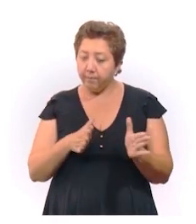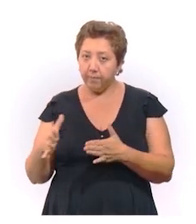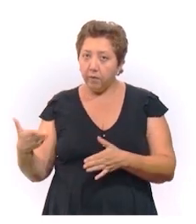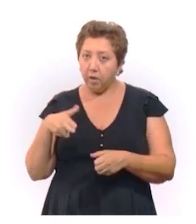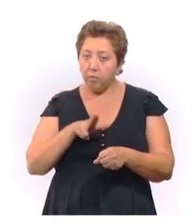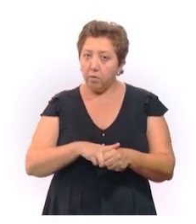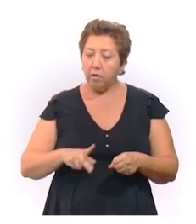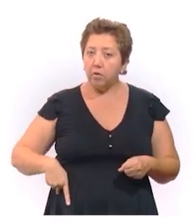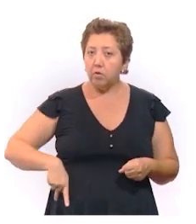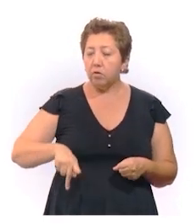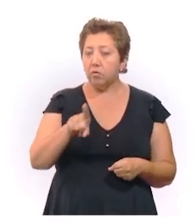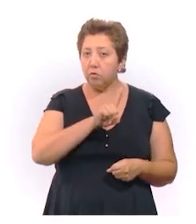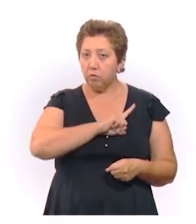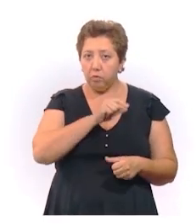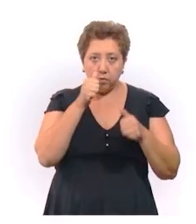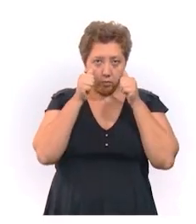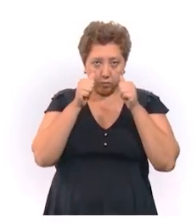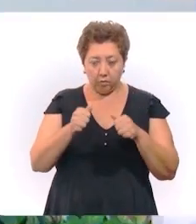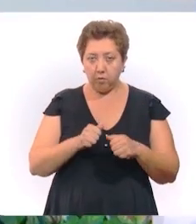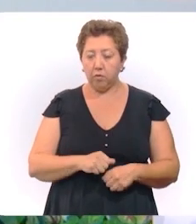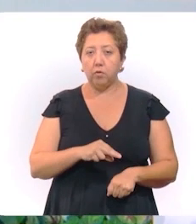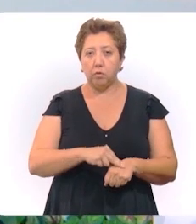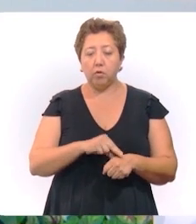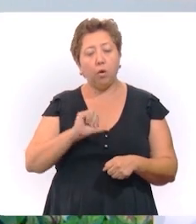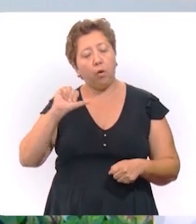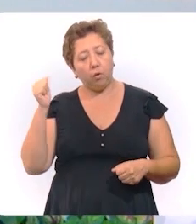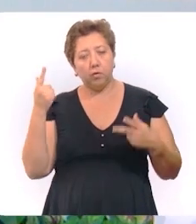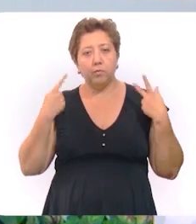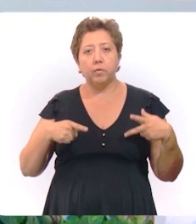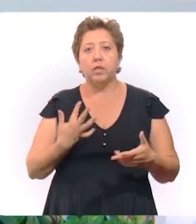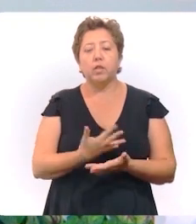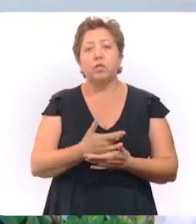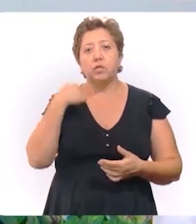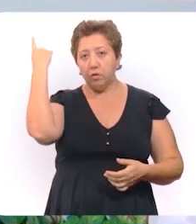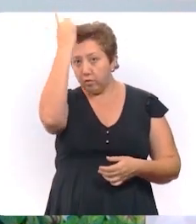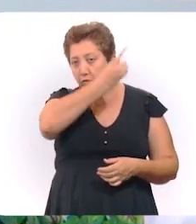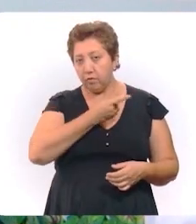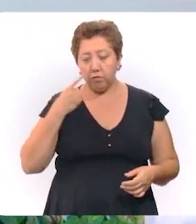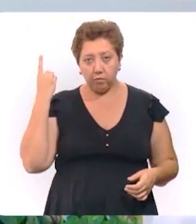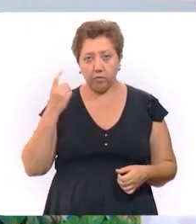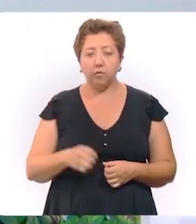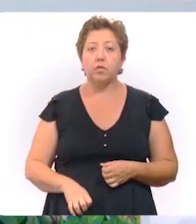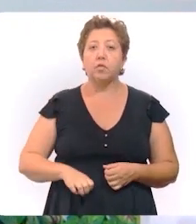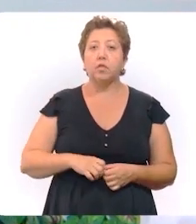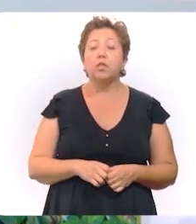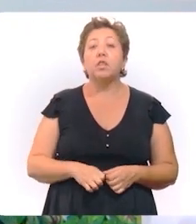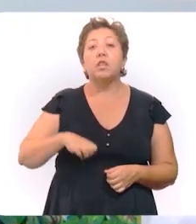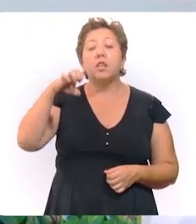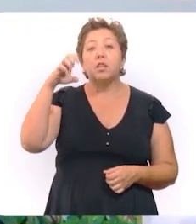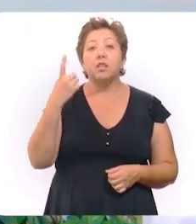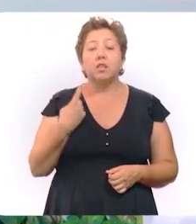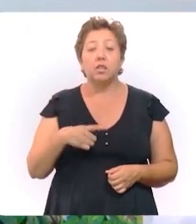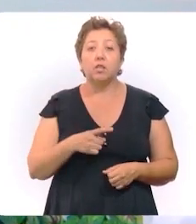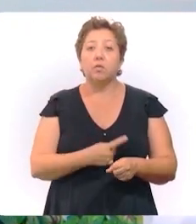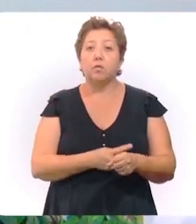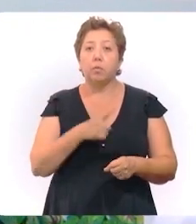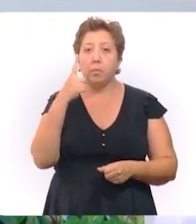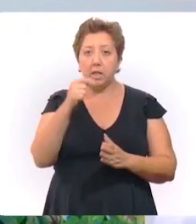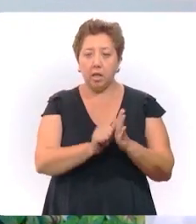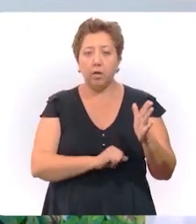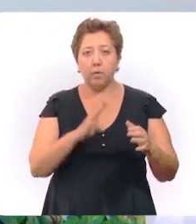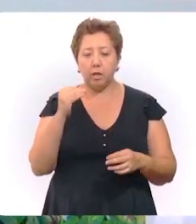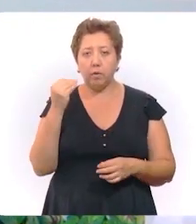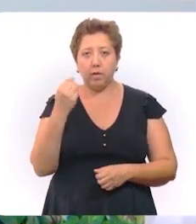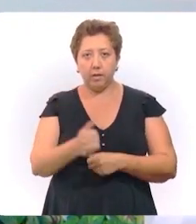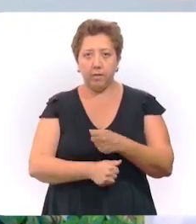en hospitales públicos y en aislamiento total. Hay otros pacientes a la espera de diagnóstico. El rango de edad de los casos es de